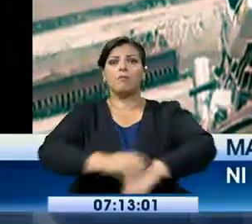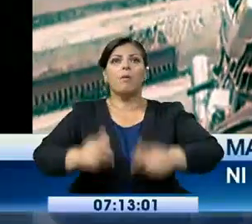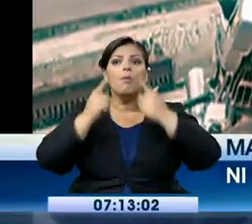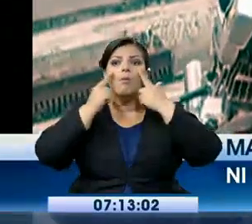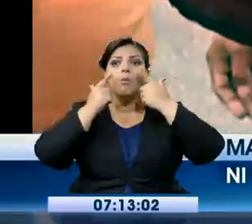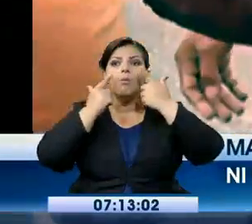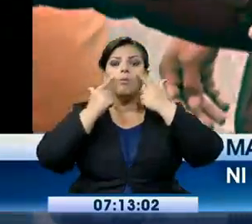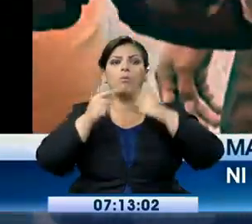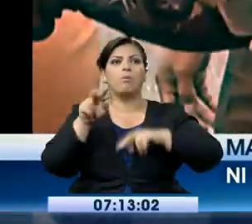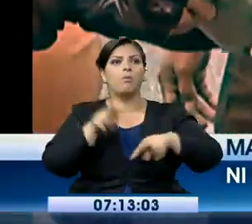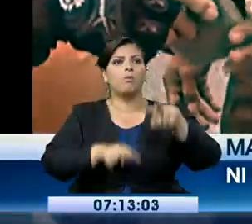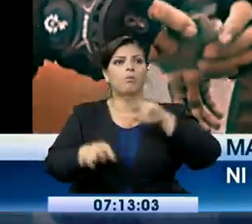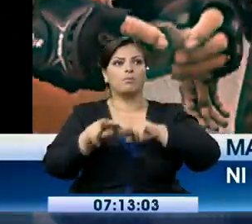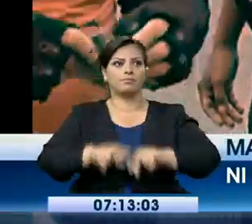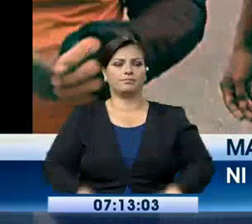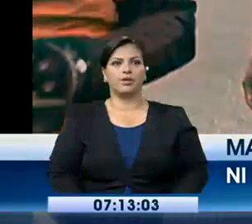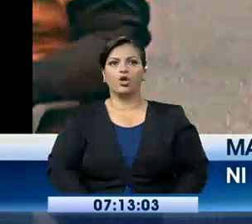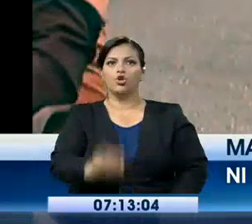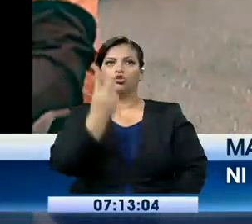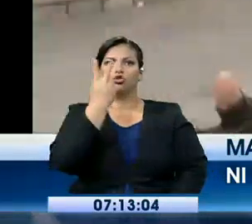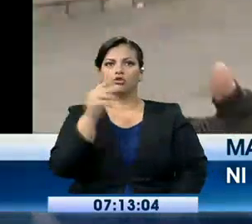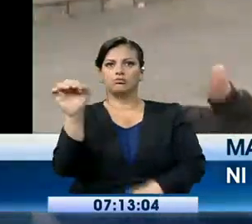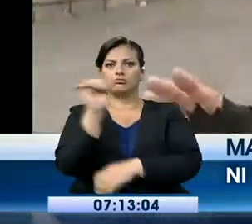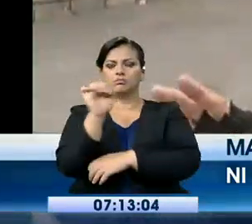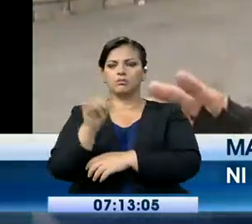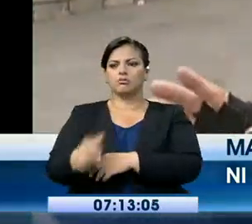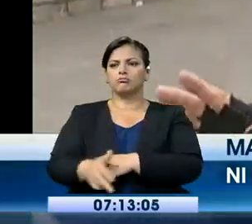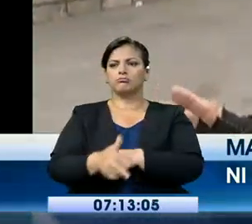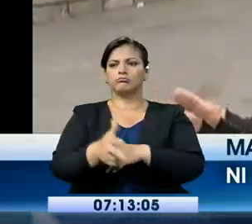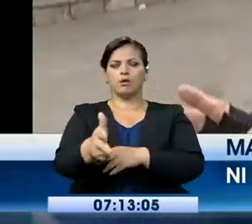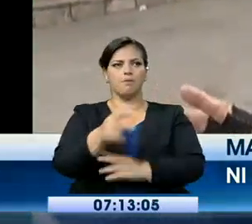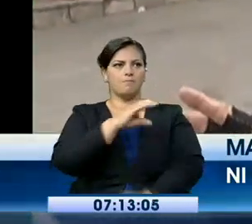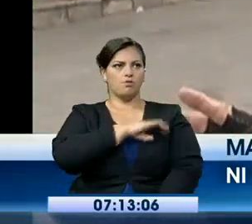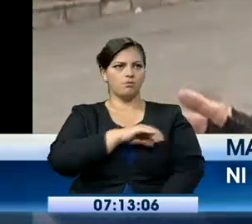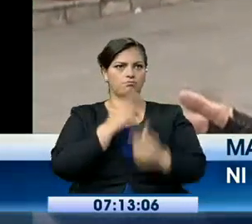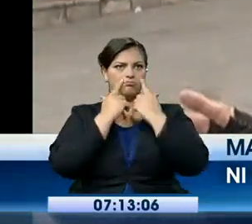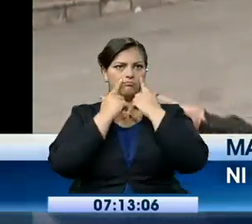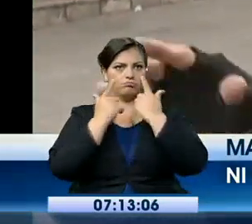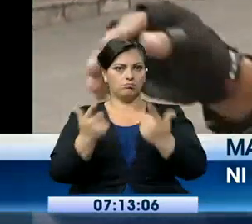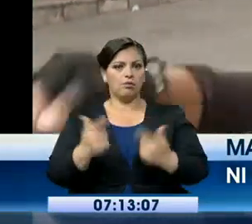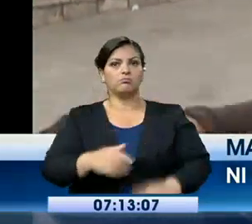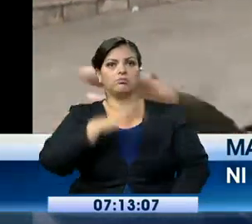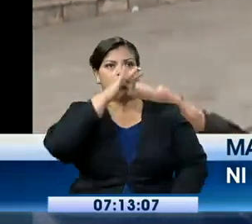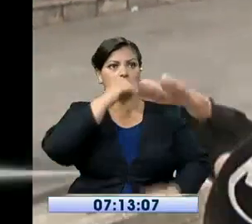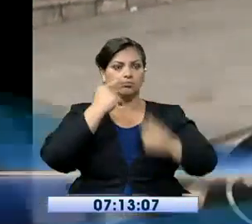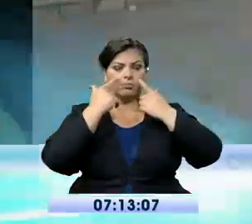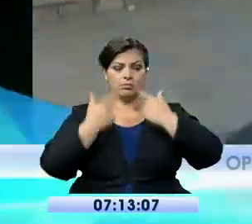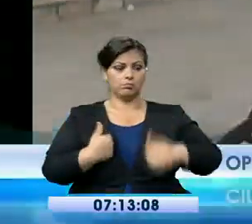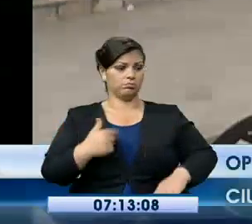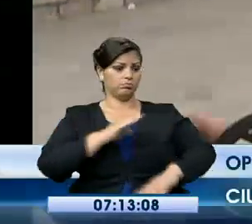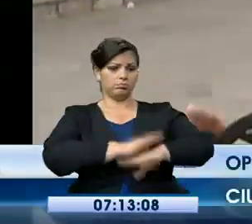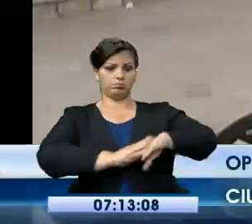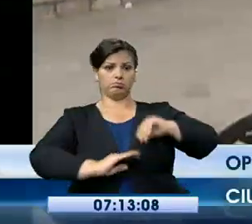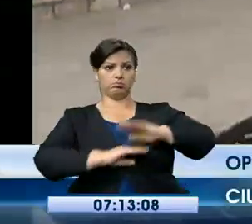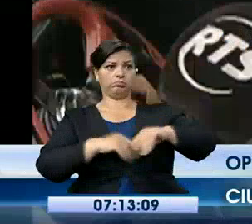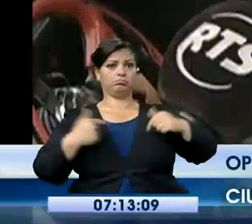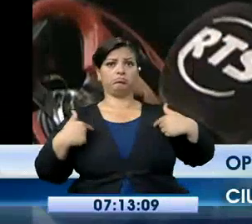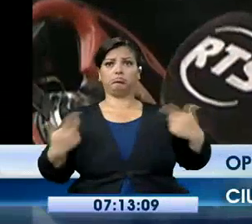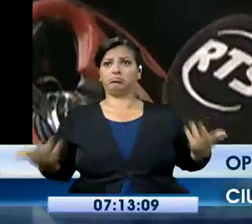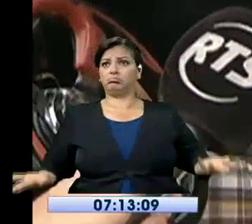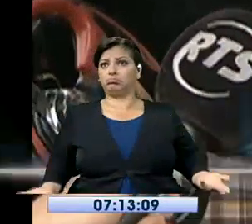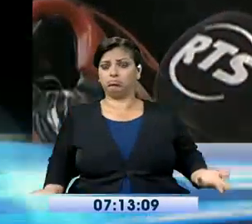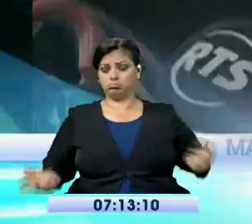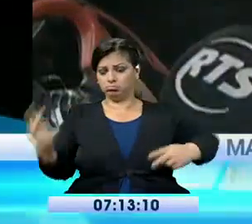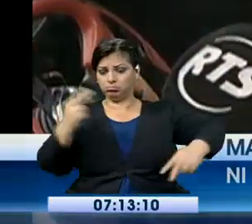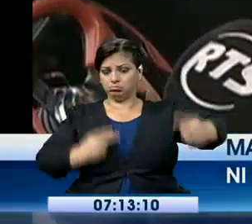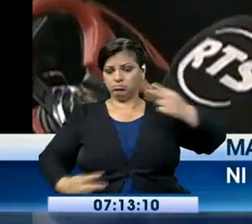4 policías y 2 agentes civiles de tránsito. El que nada hace, nada teme, dice el dicho. Entonces vean, mire, a mí me pagan tranquilamente. No es